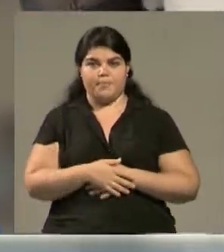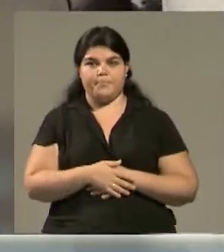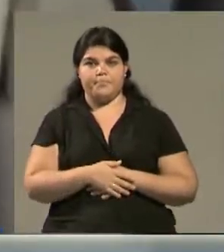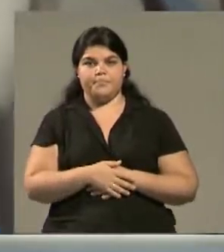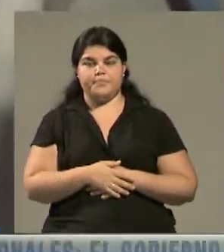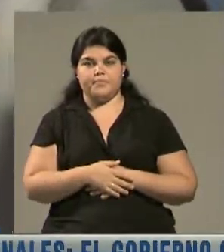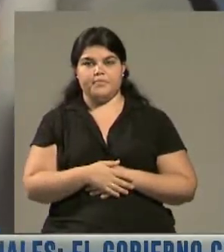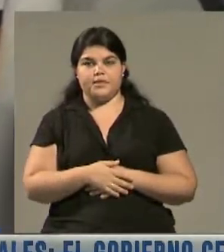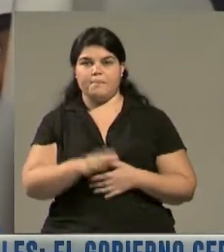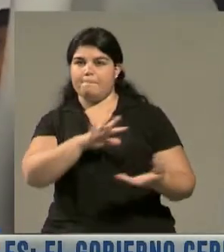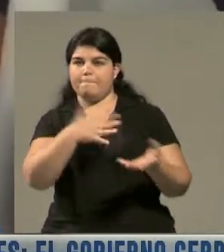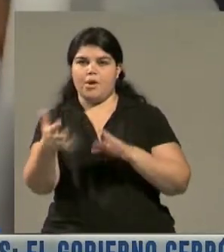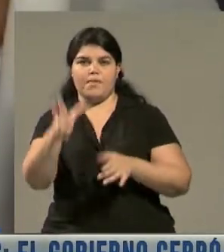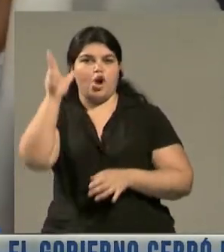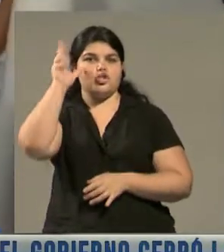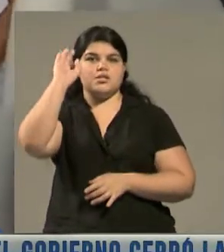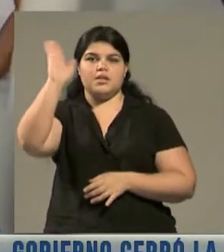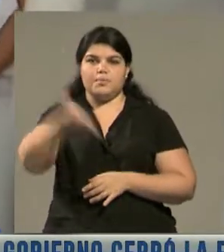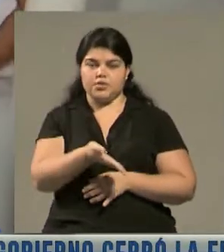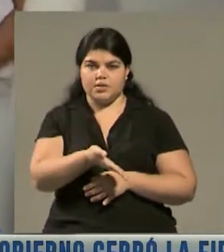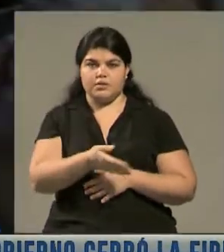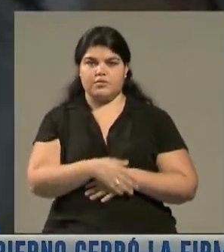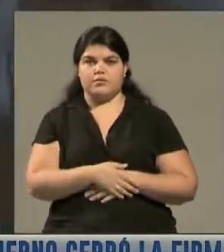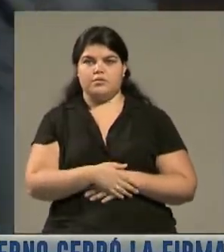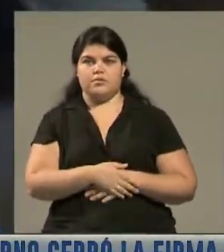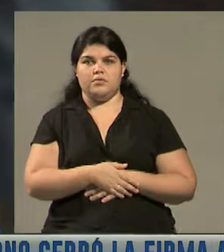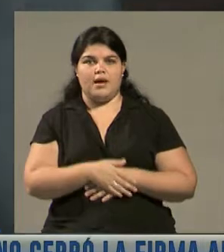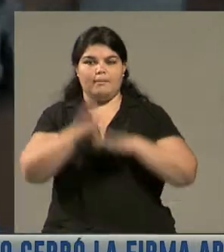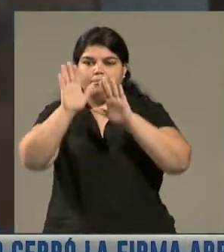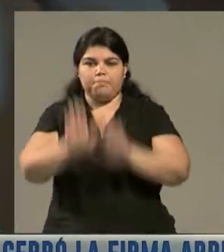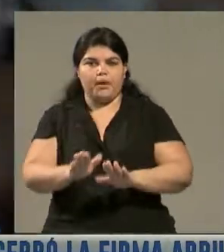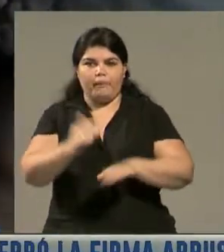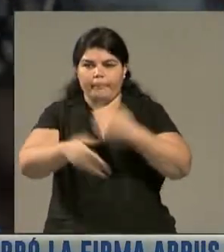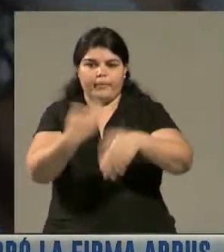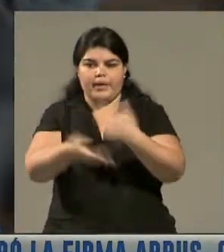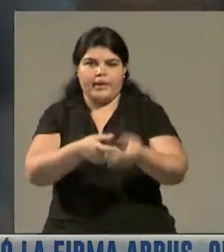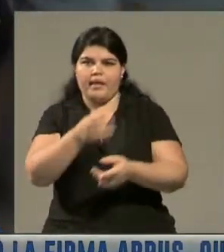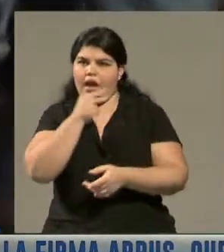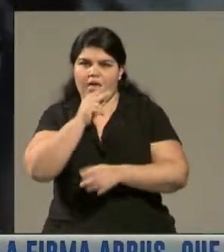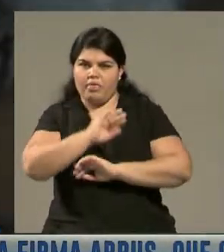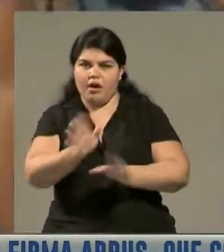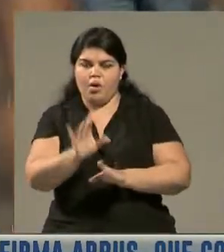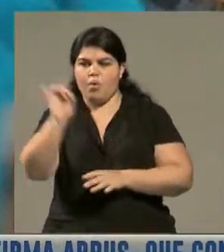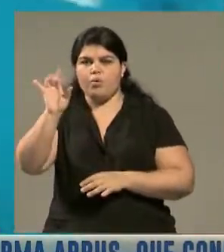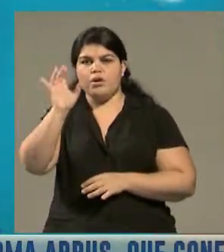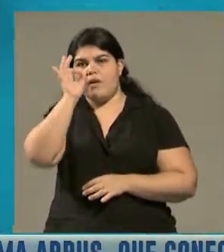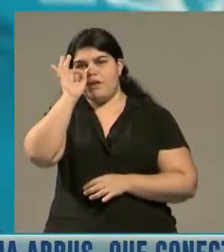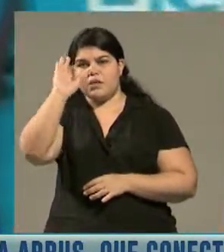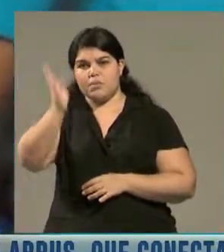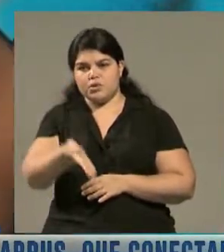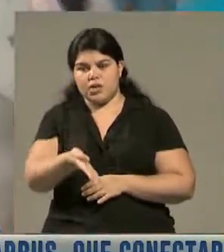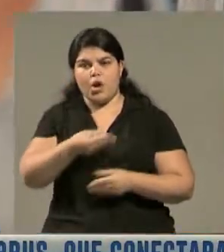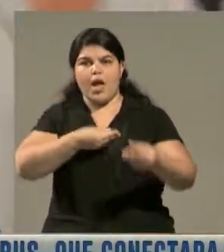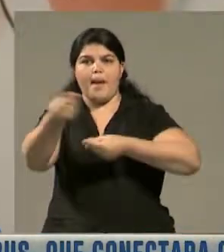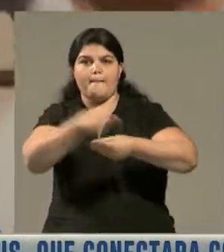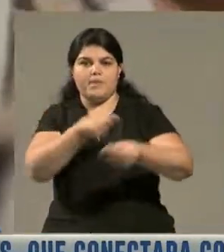diré que 80% está paralizado. Solamente un 20% de todas esas empresas que hay acá